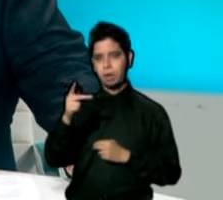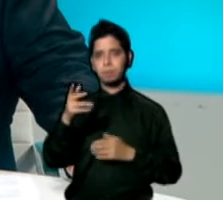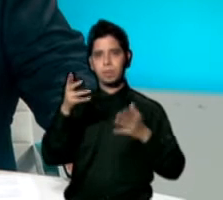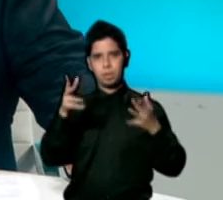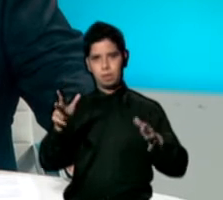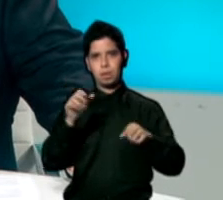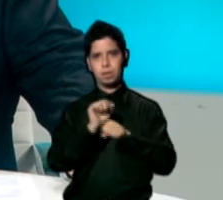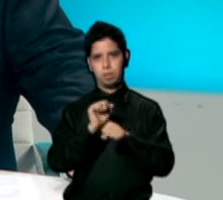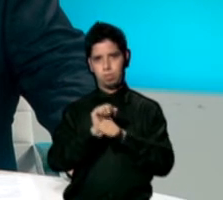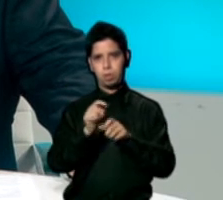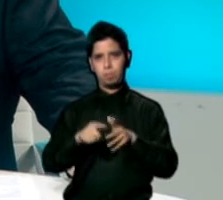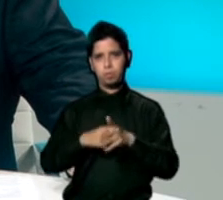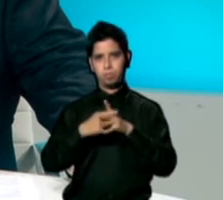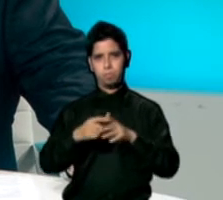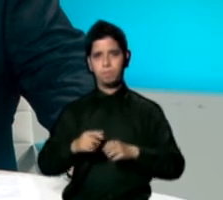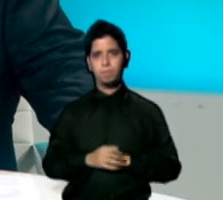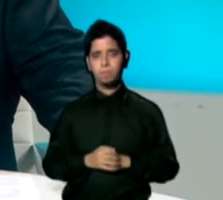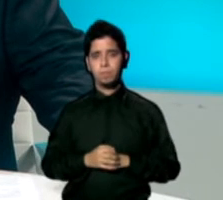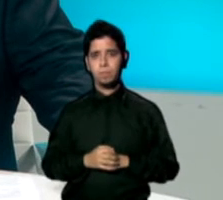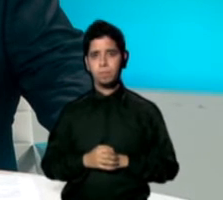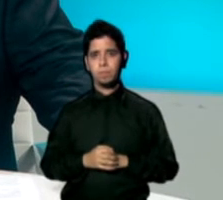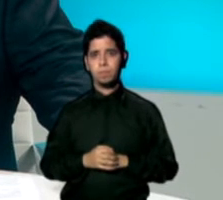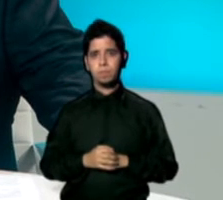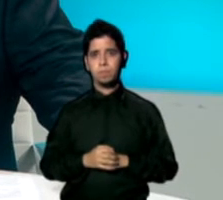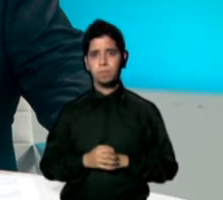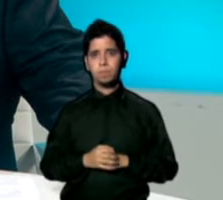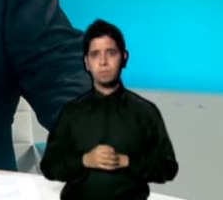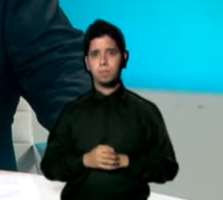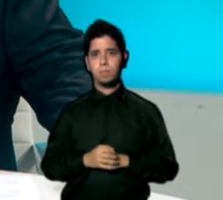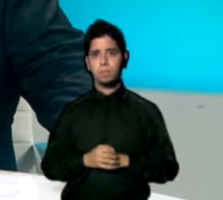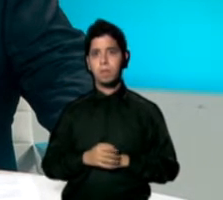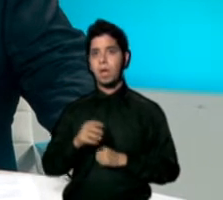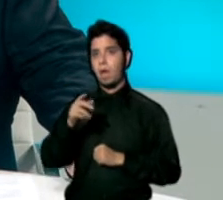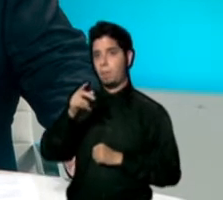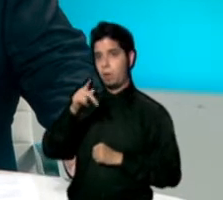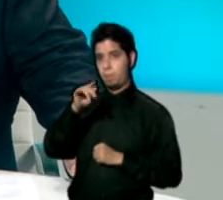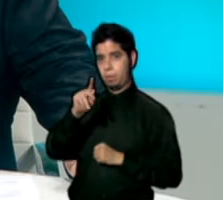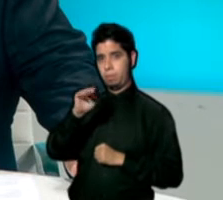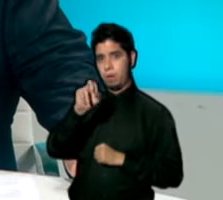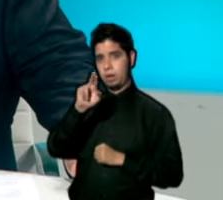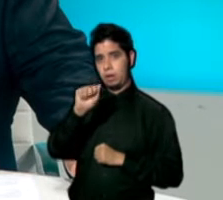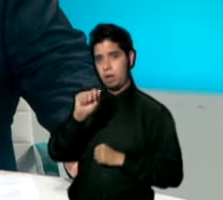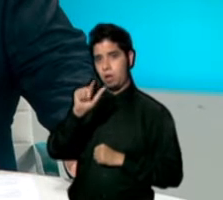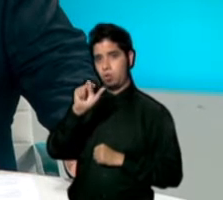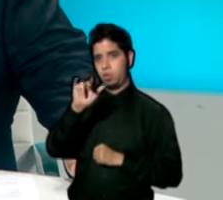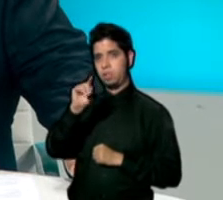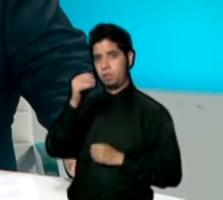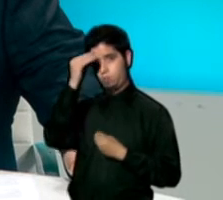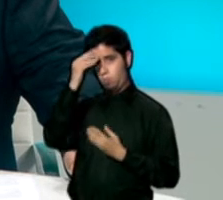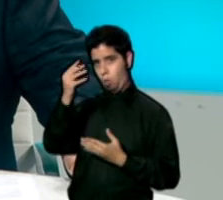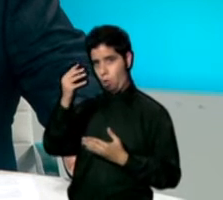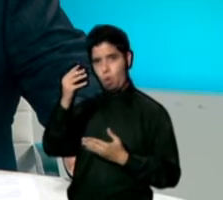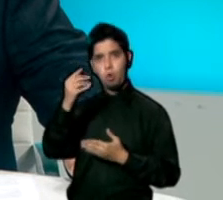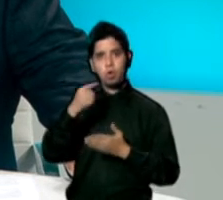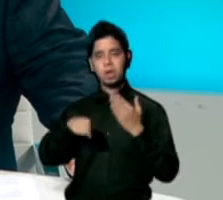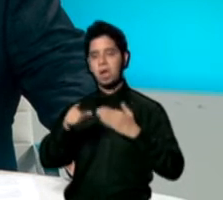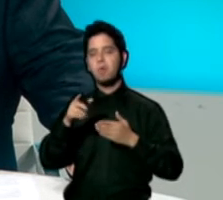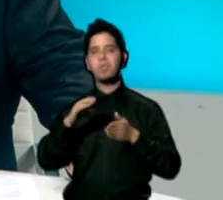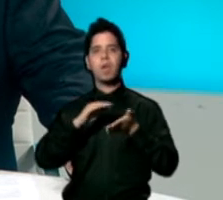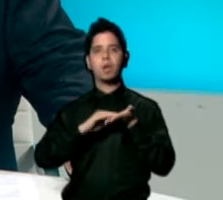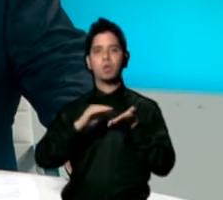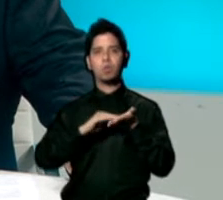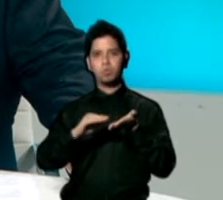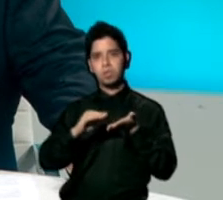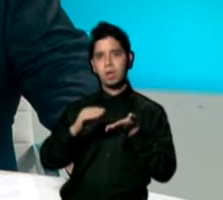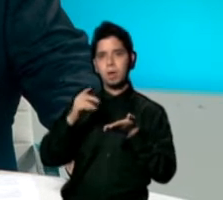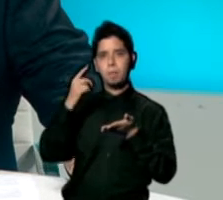que comenzó. Por su parte, la candidata a la gobernación por el PIB, María Lourdes Santiago, señaló que se trata de un pretexto que